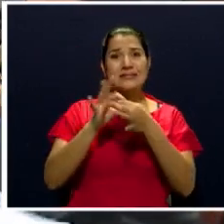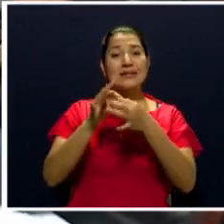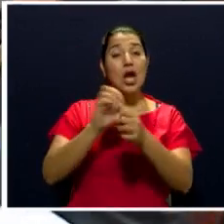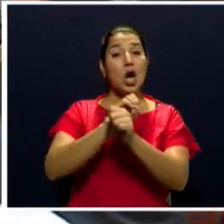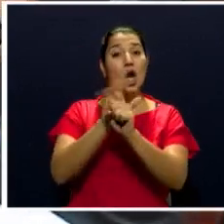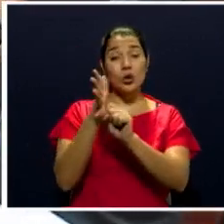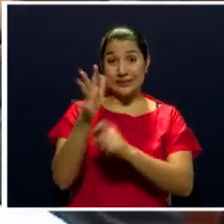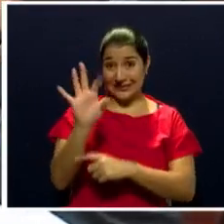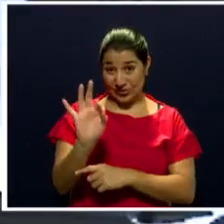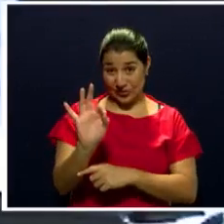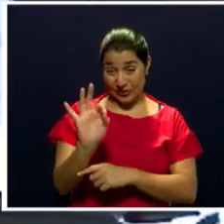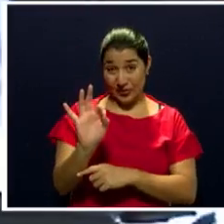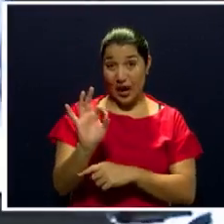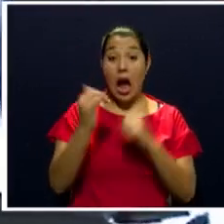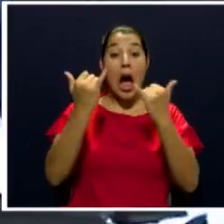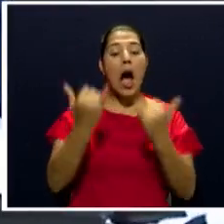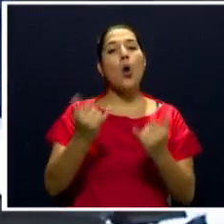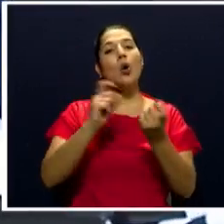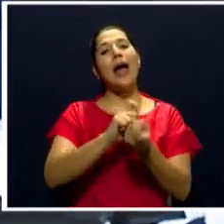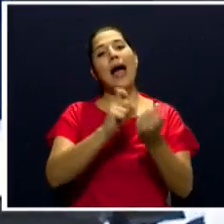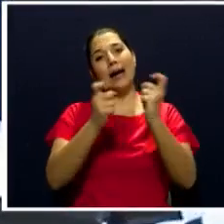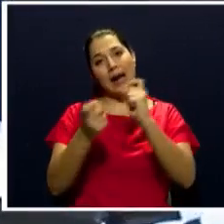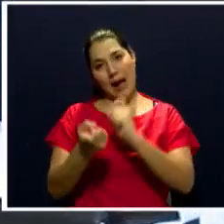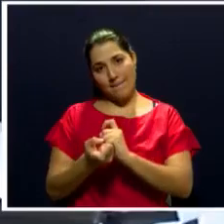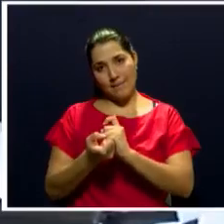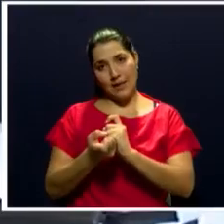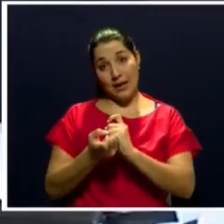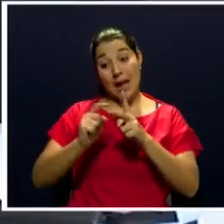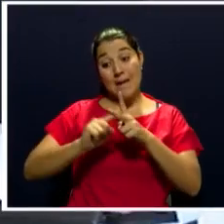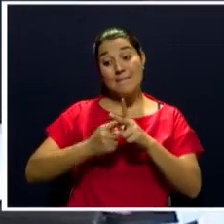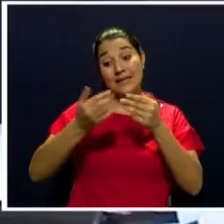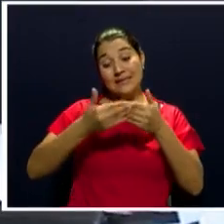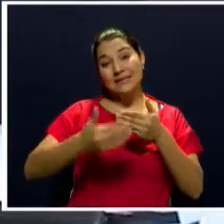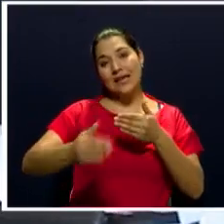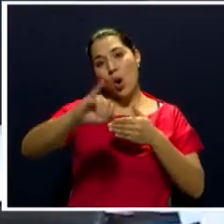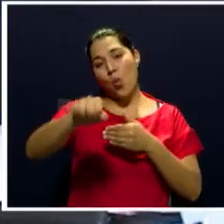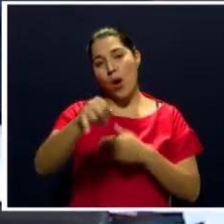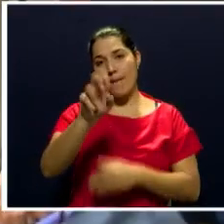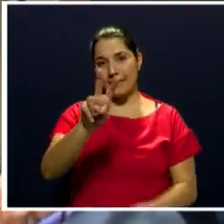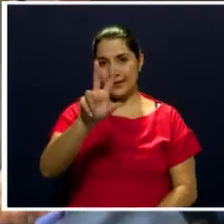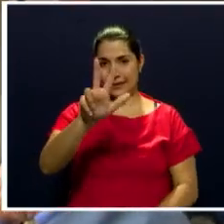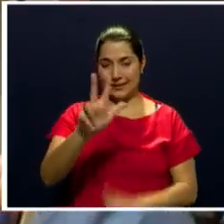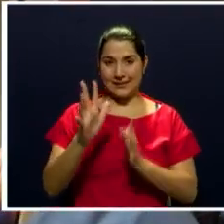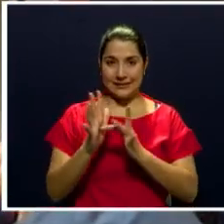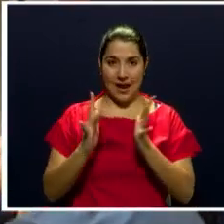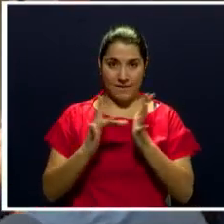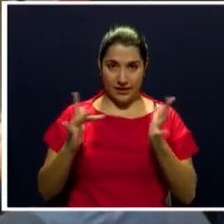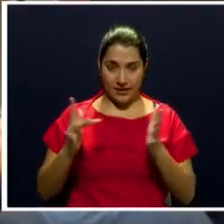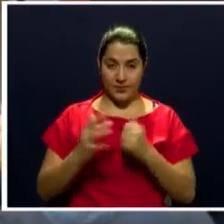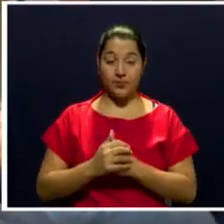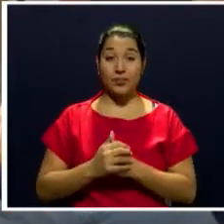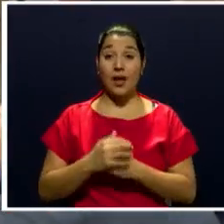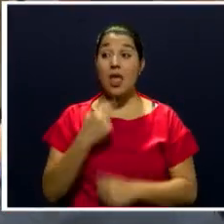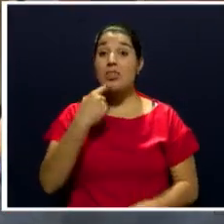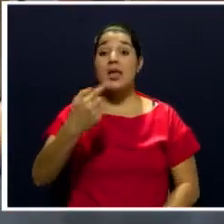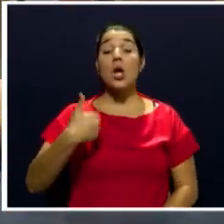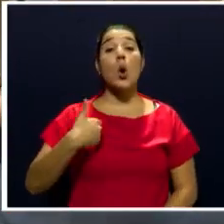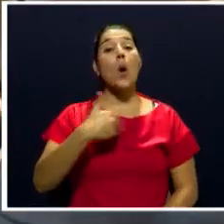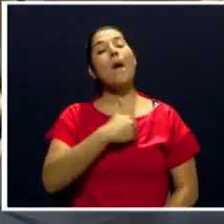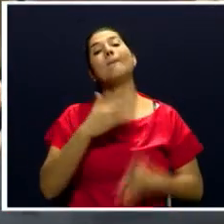COVID-19 cambiarán a partir de este jueves 23 de abril. Según dio a conocer la ministra